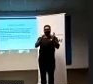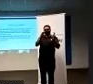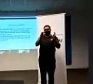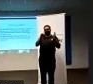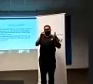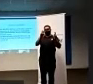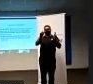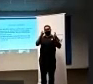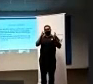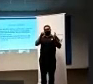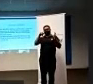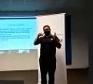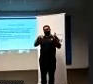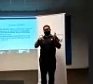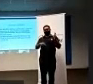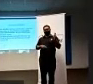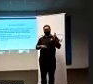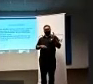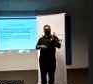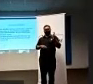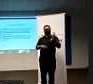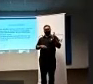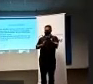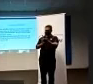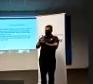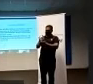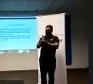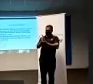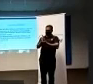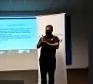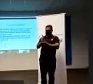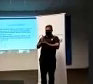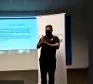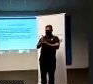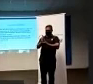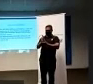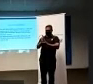del 81% para prevenir COVID. Siguiente.